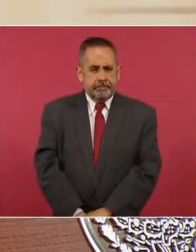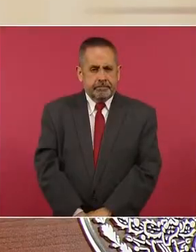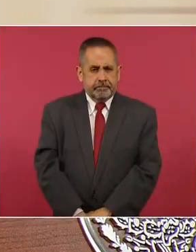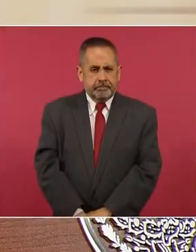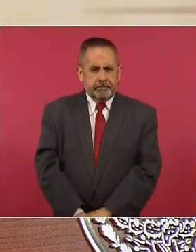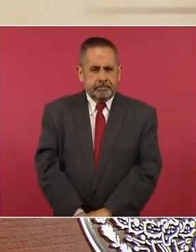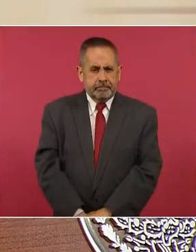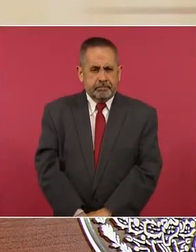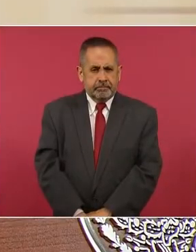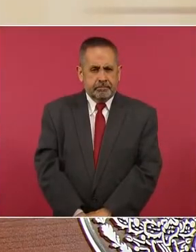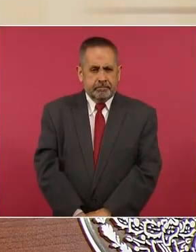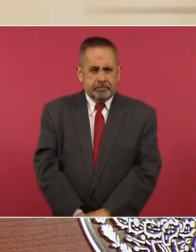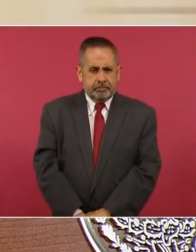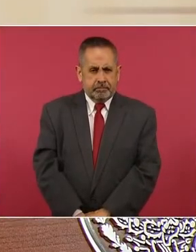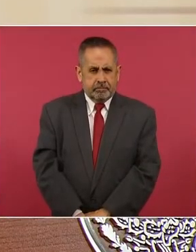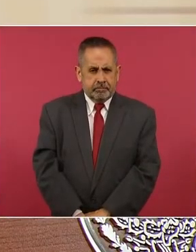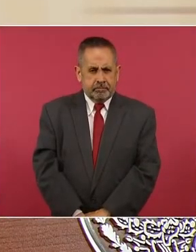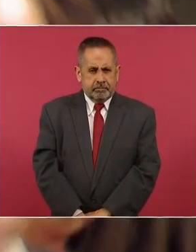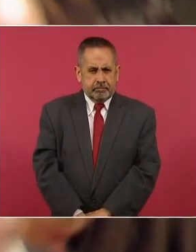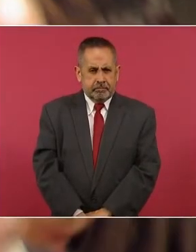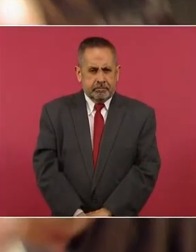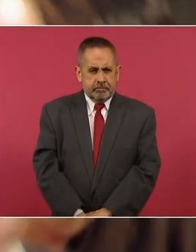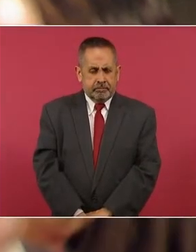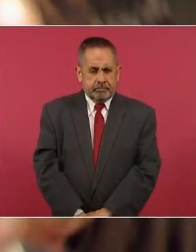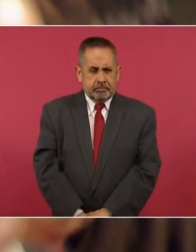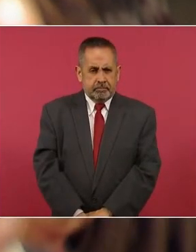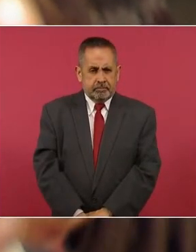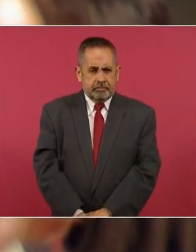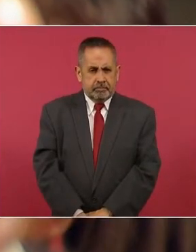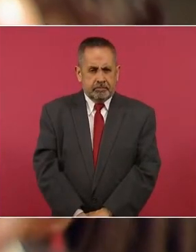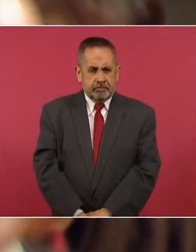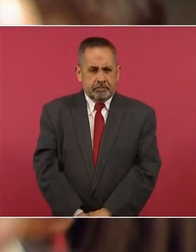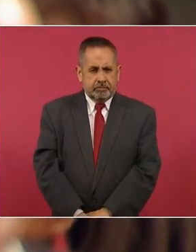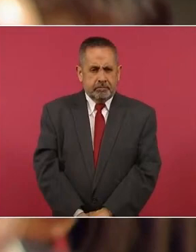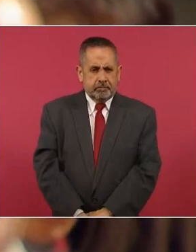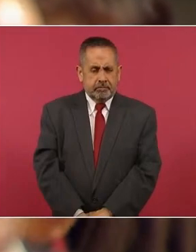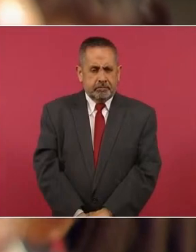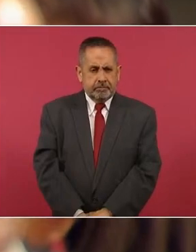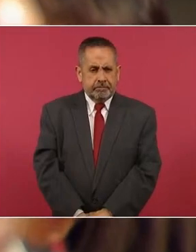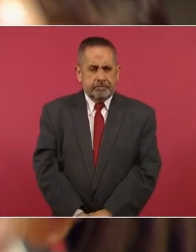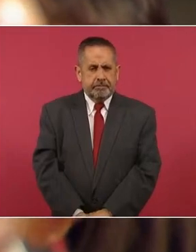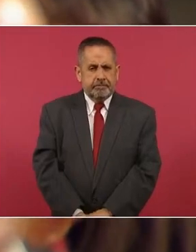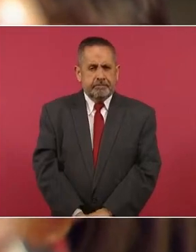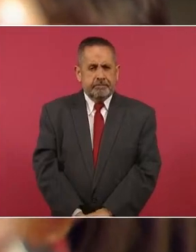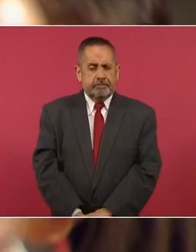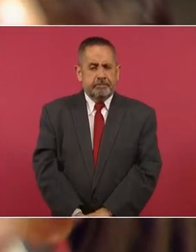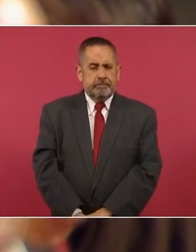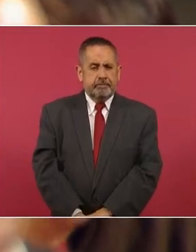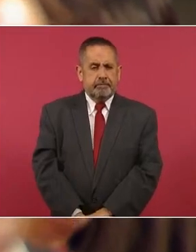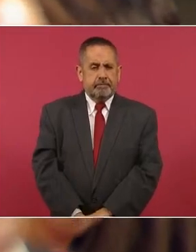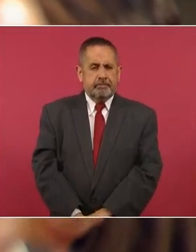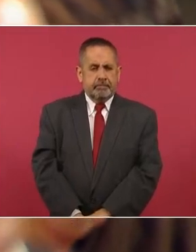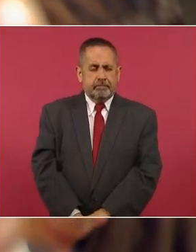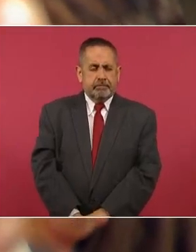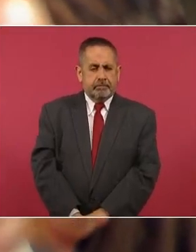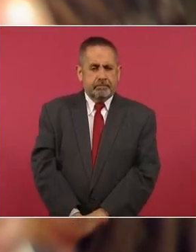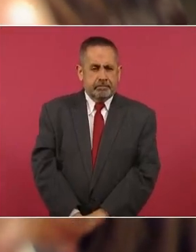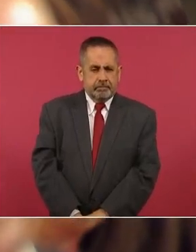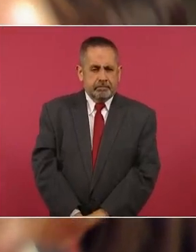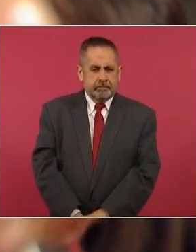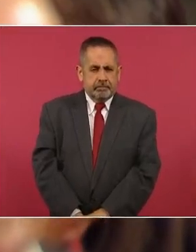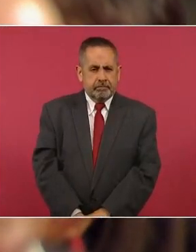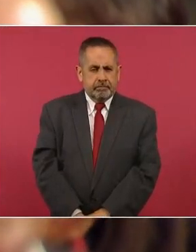asesinados no le ha llegado directamente, ¿no? O sea, que en el transcurso de que nosotros se lo decimos a